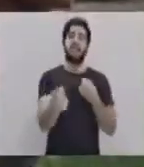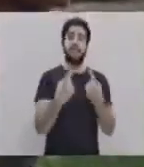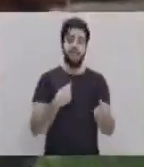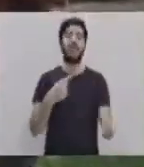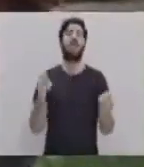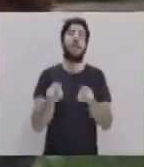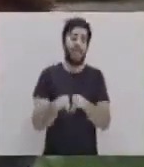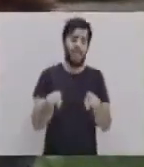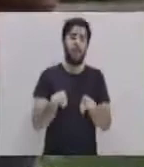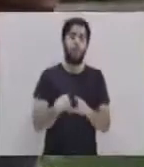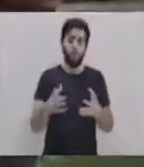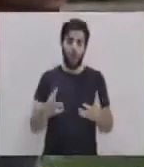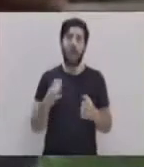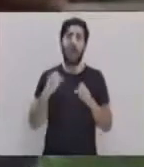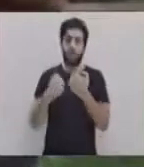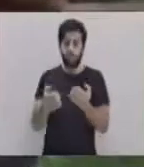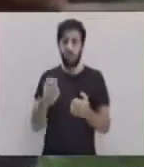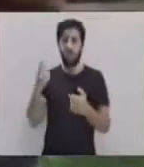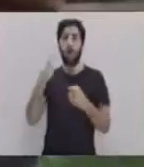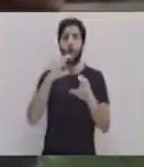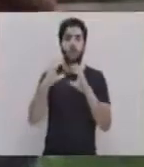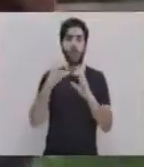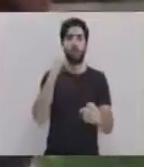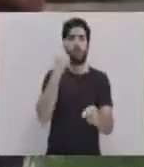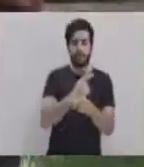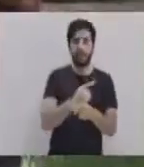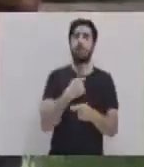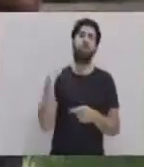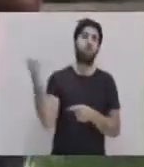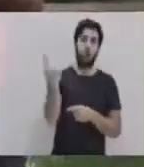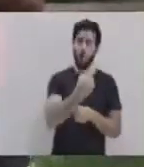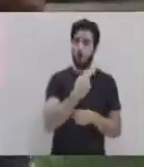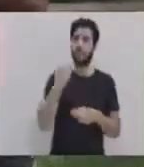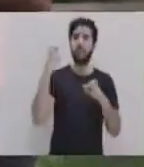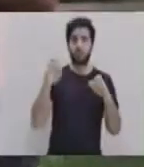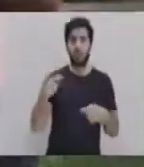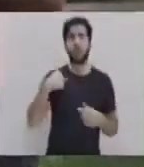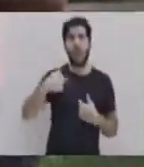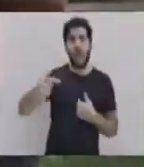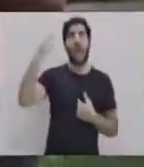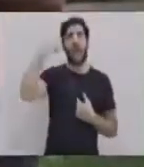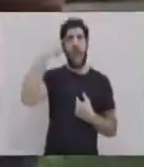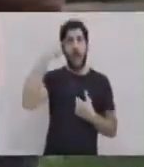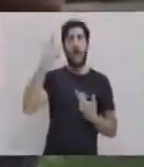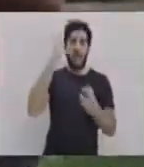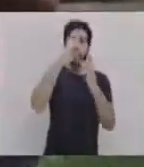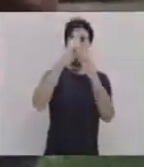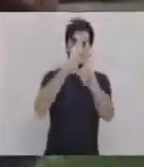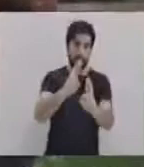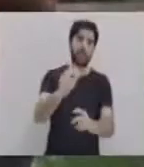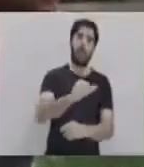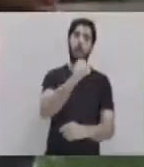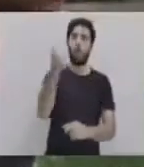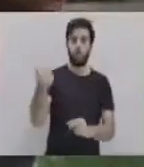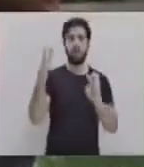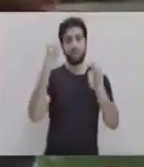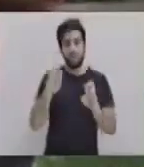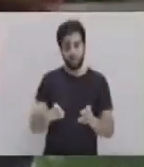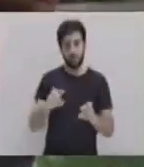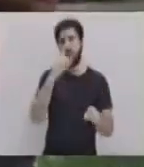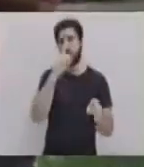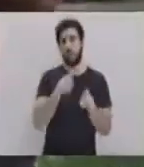¿Y qué ejemplos se podrían, o sea, qué ejercicios se podrían hacer, mejor dicho, en casa para poder tratar de tener